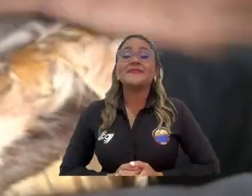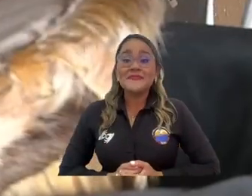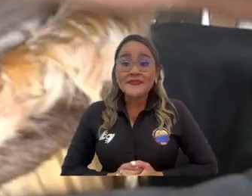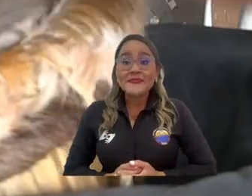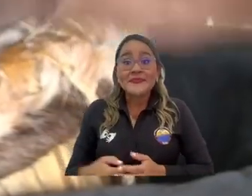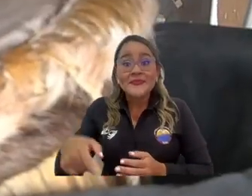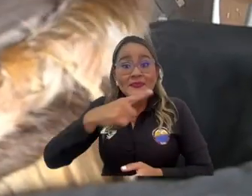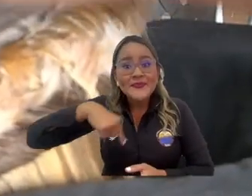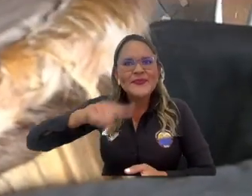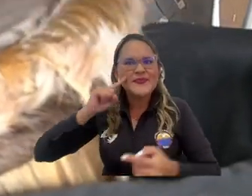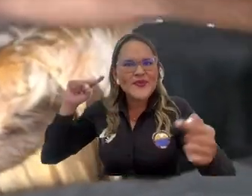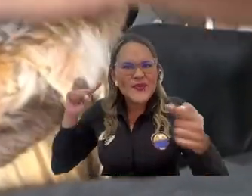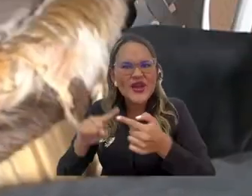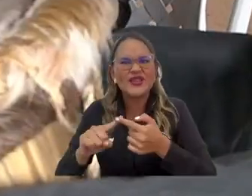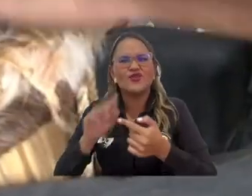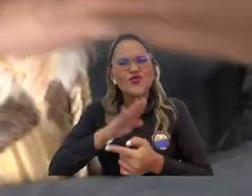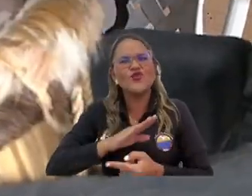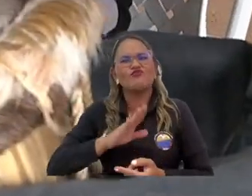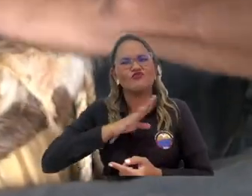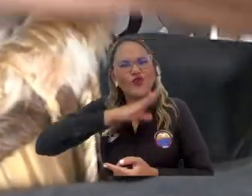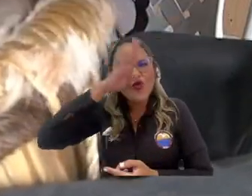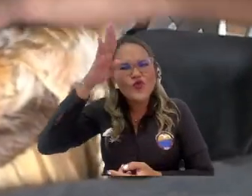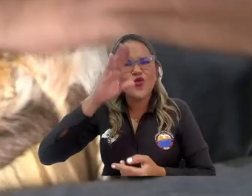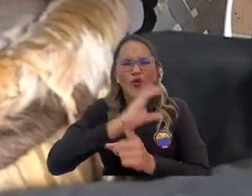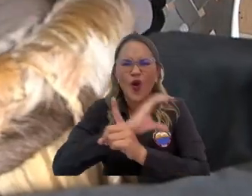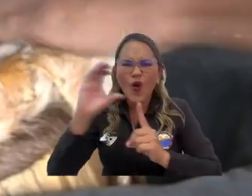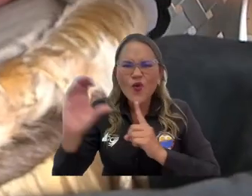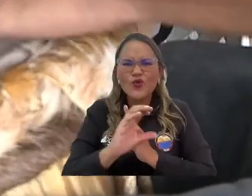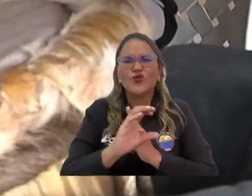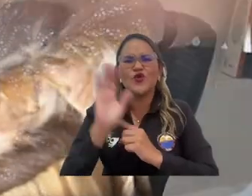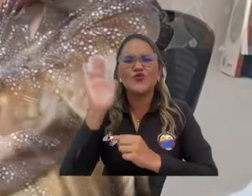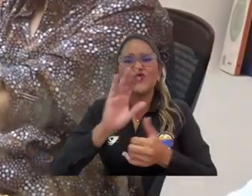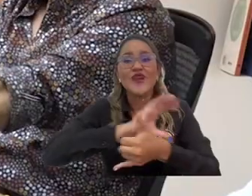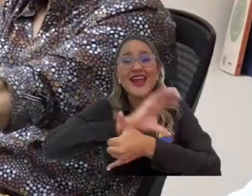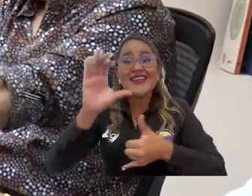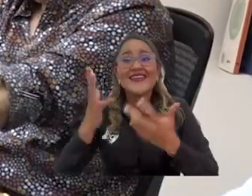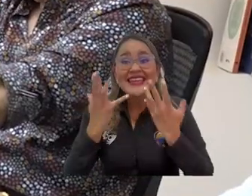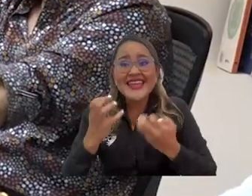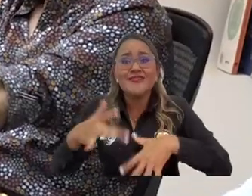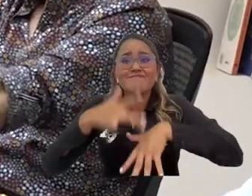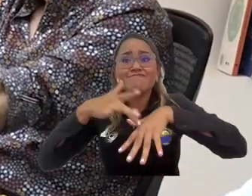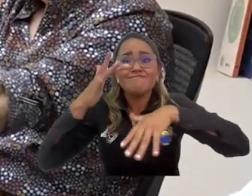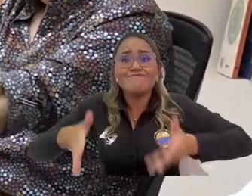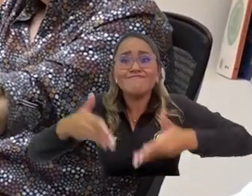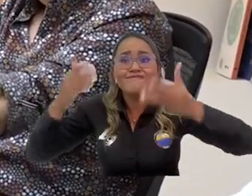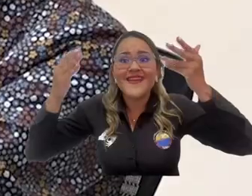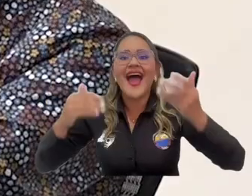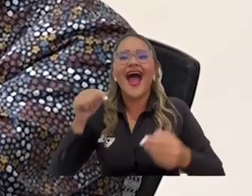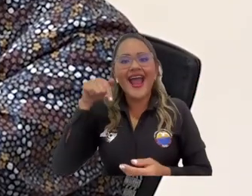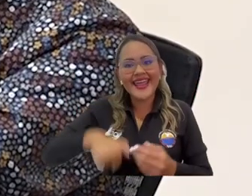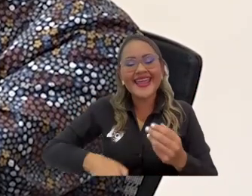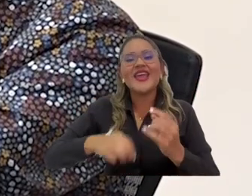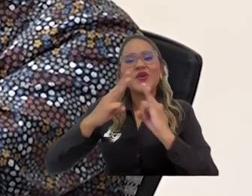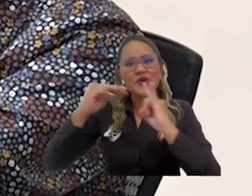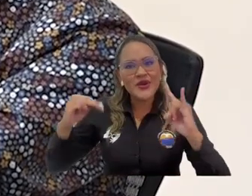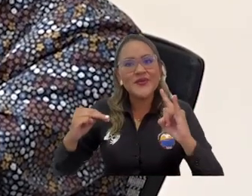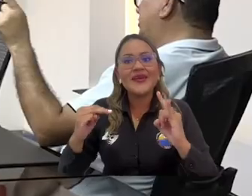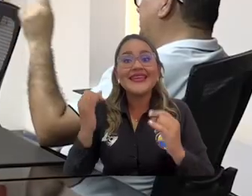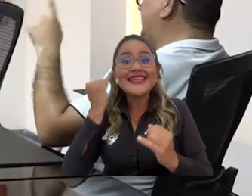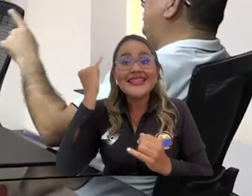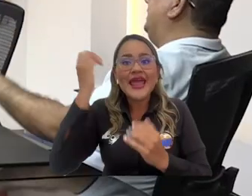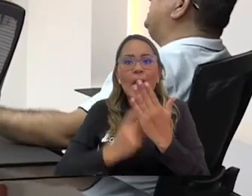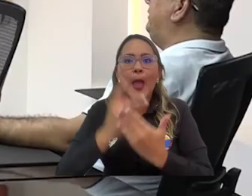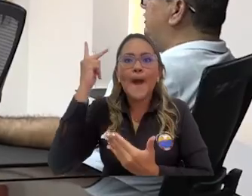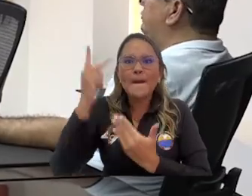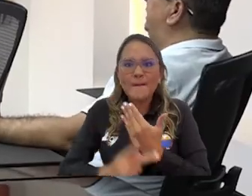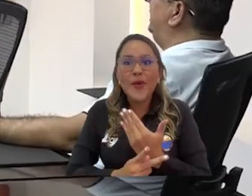Con el objetivo de seguir conservando las tradiciones culturales de la región Caribe, la Universidad del Magdalena lanzará un proyecto piloto que busca